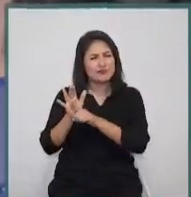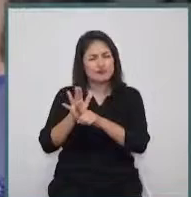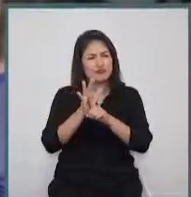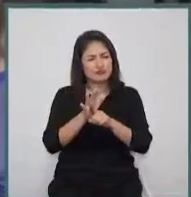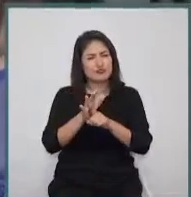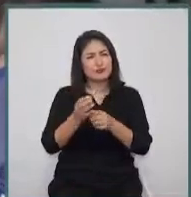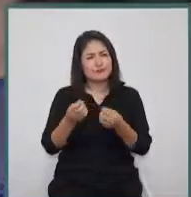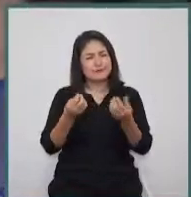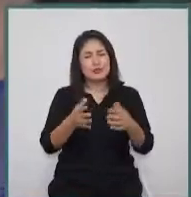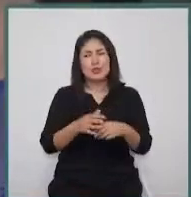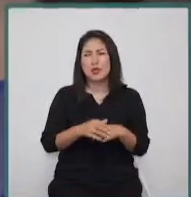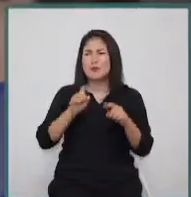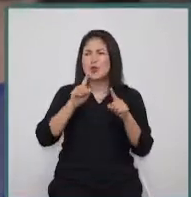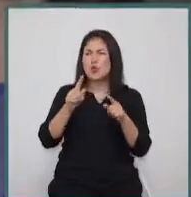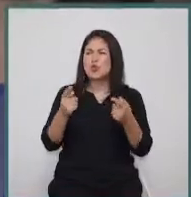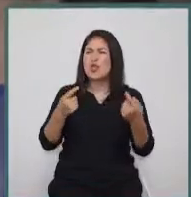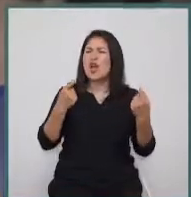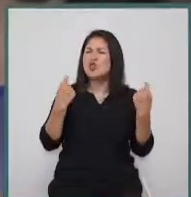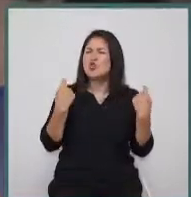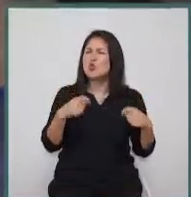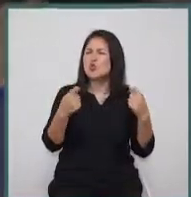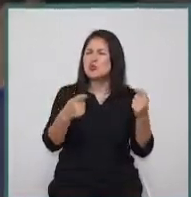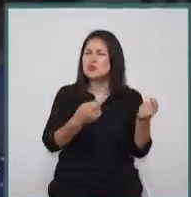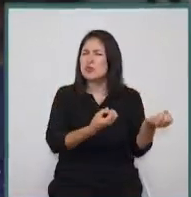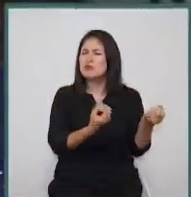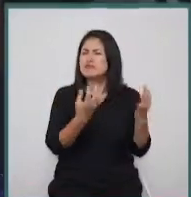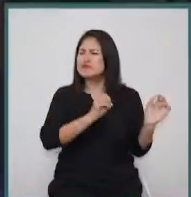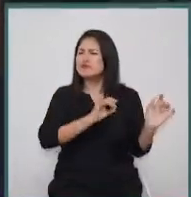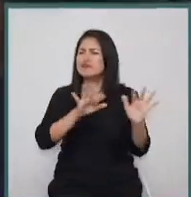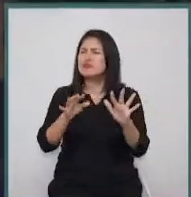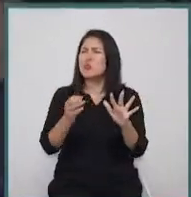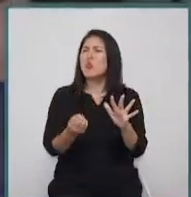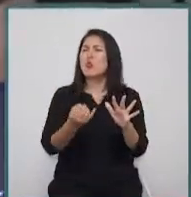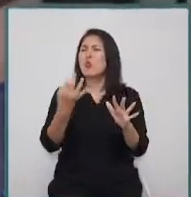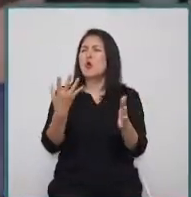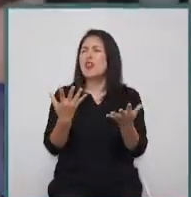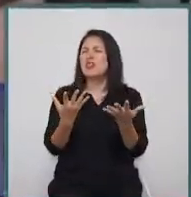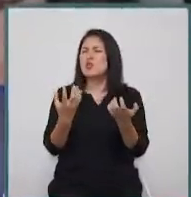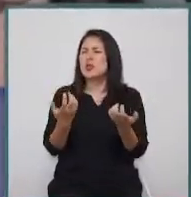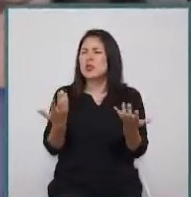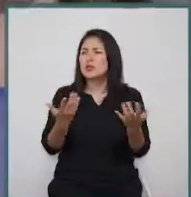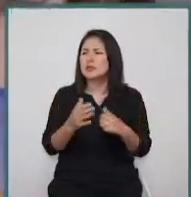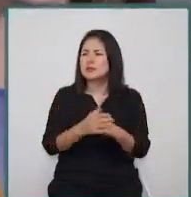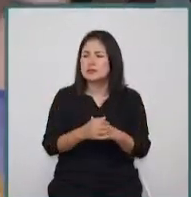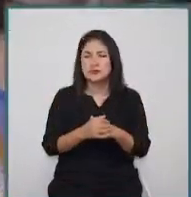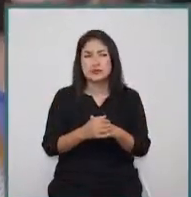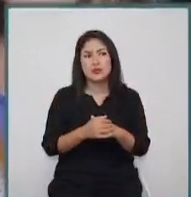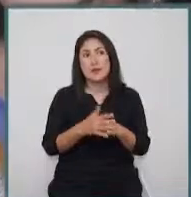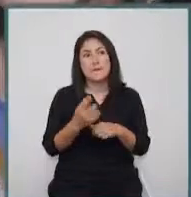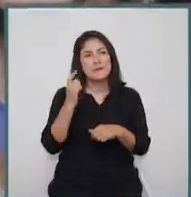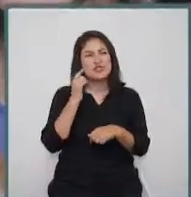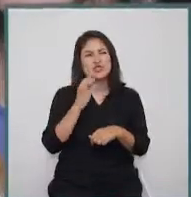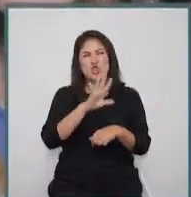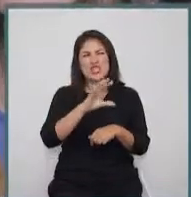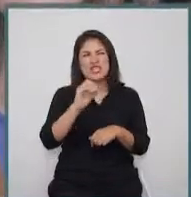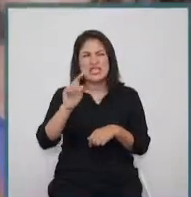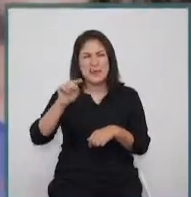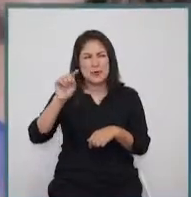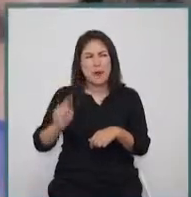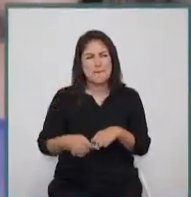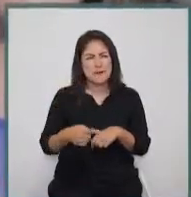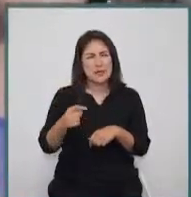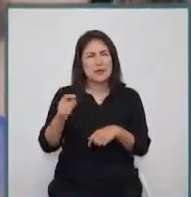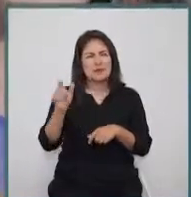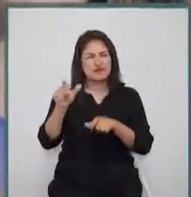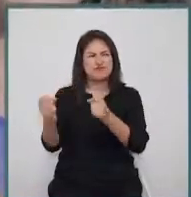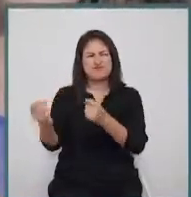través de nuestra vendimia. ¿Cuántos turistas esperan contar en esta versión número 59? Más de 500.000